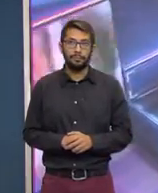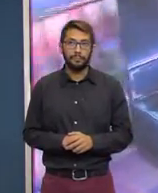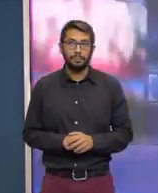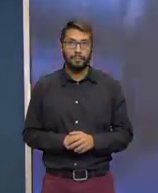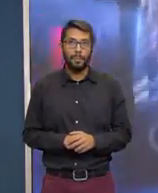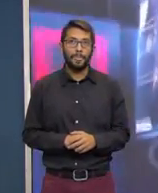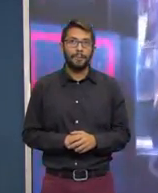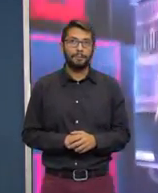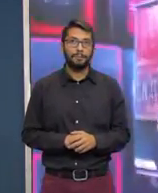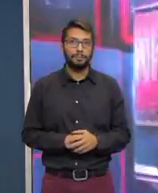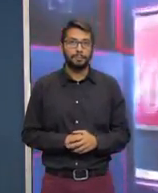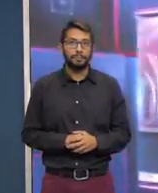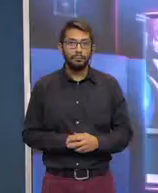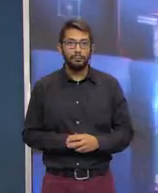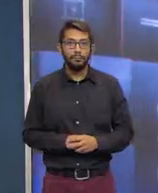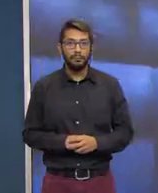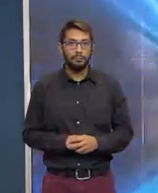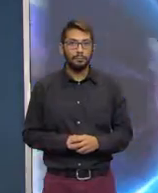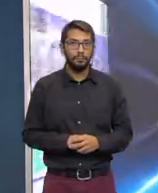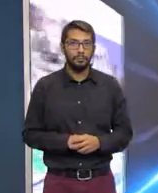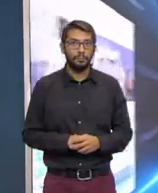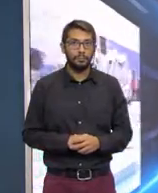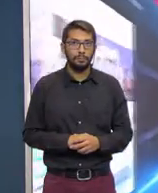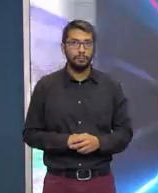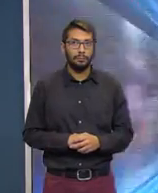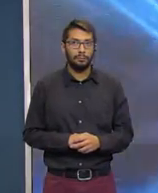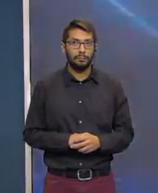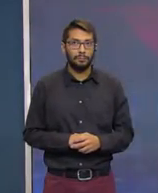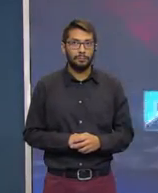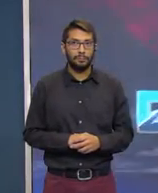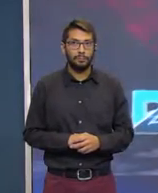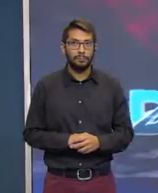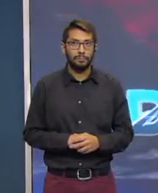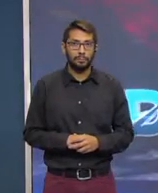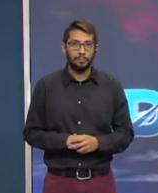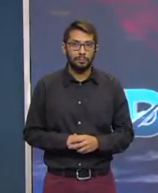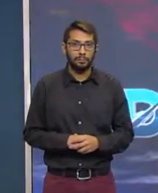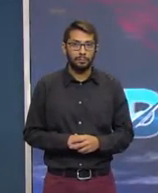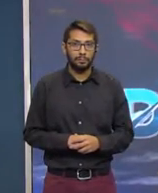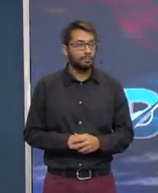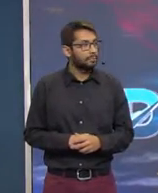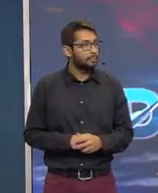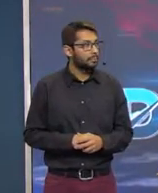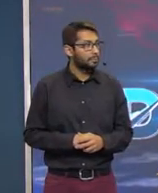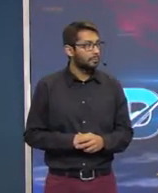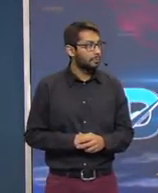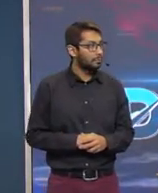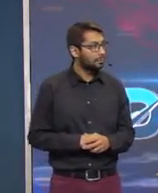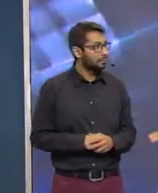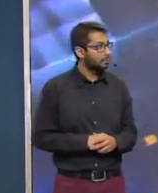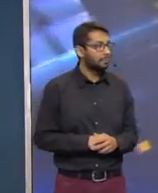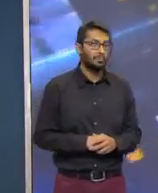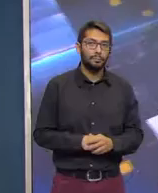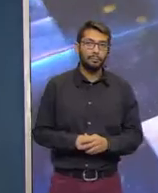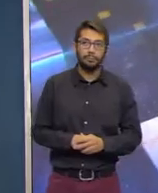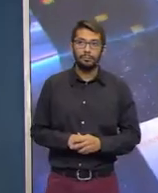que ustedes particularmente, los autoconvocados no acepten esta propuesta o entiendan que no se acerca, como usted recién